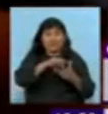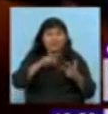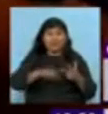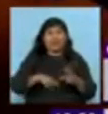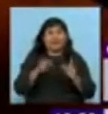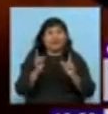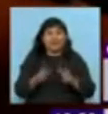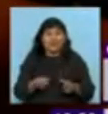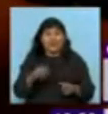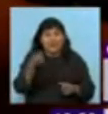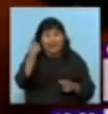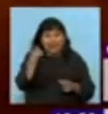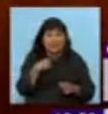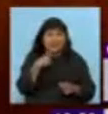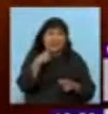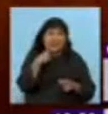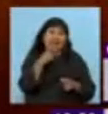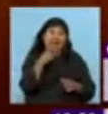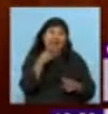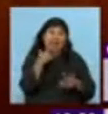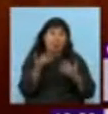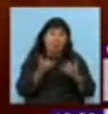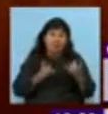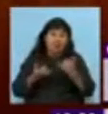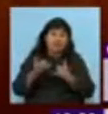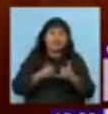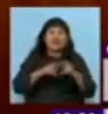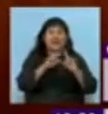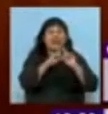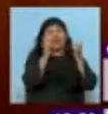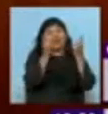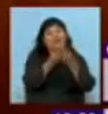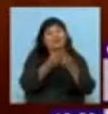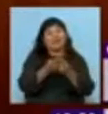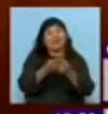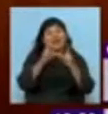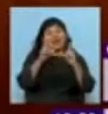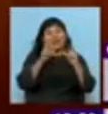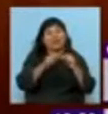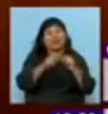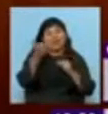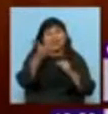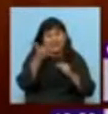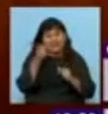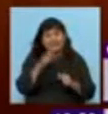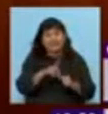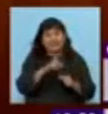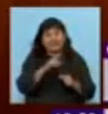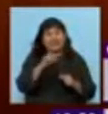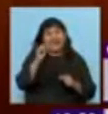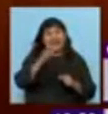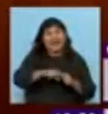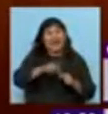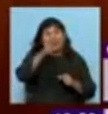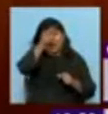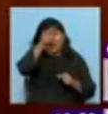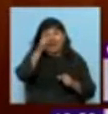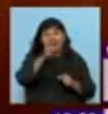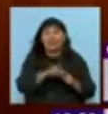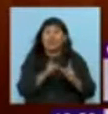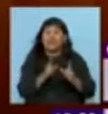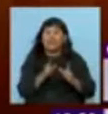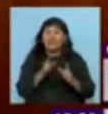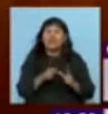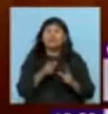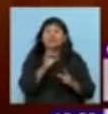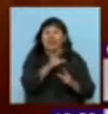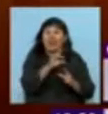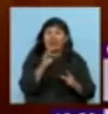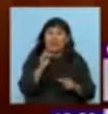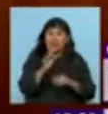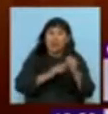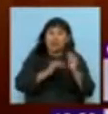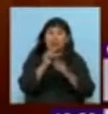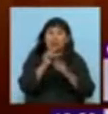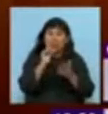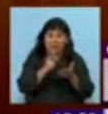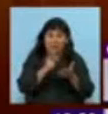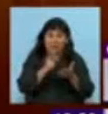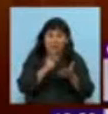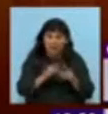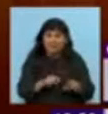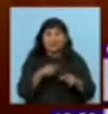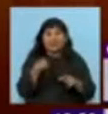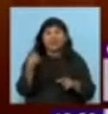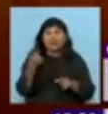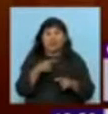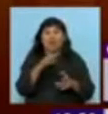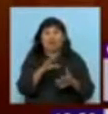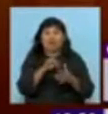la comisaría sexta de acá de... La comisaría sexta está dentro, digamos, de un cronograma de prioridades que ya se han